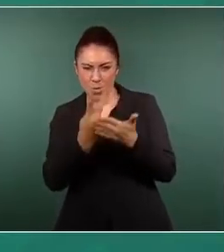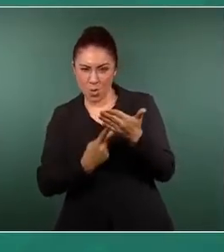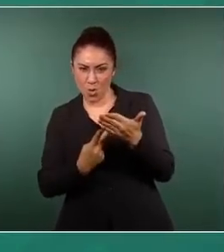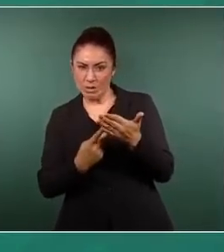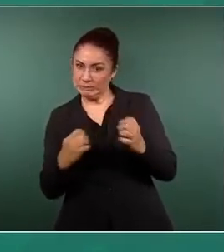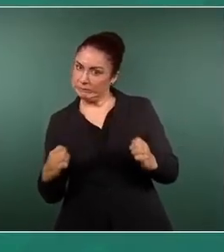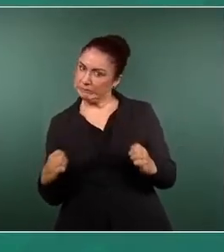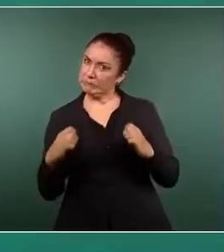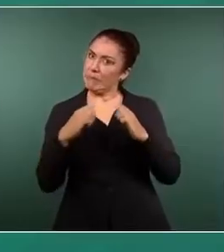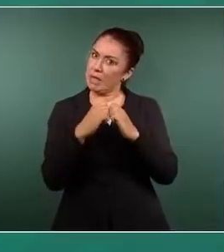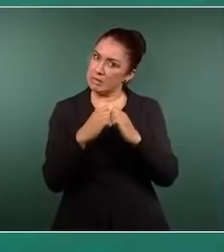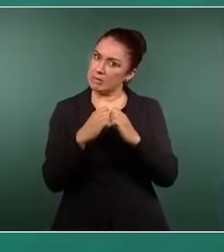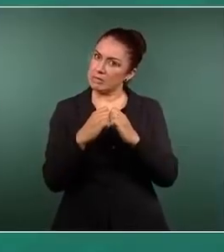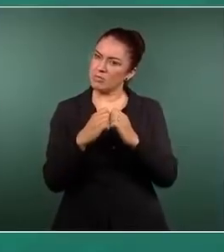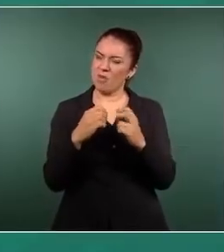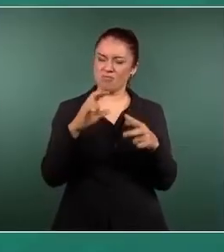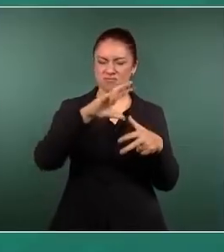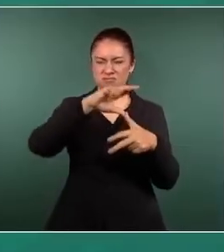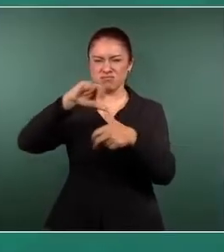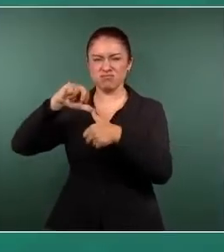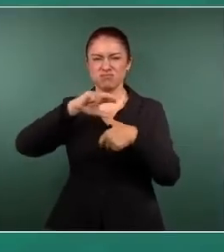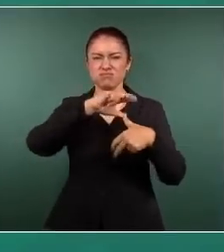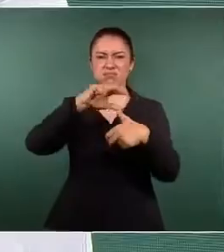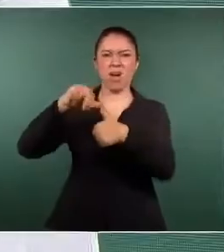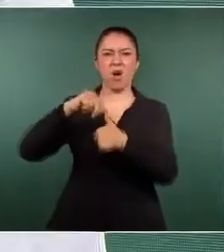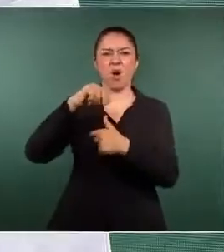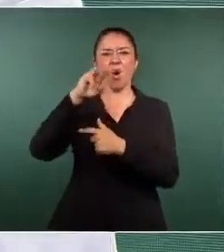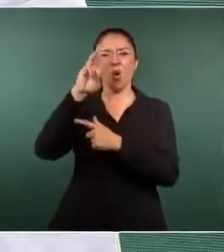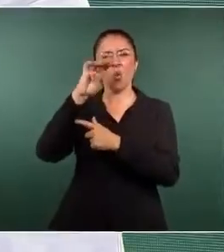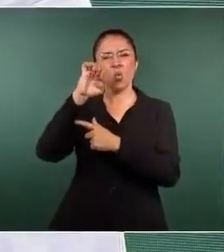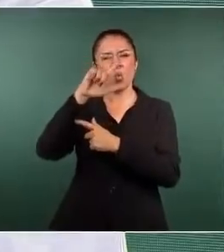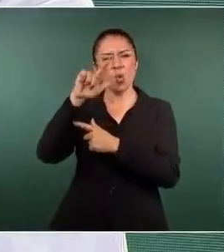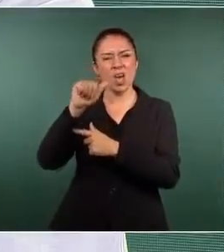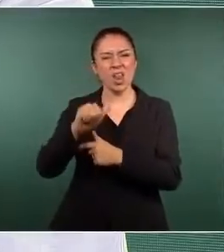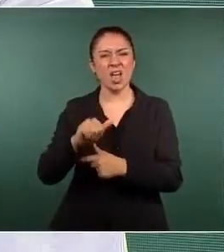por el huracán por los daños que ocasionó ya